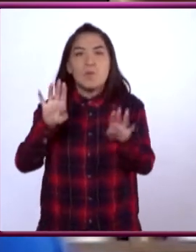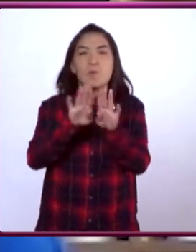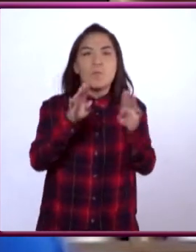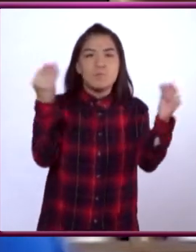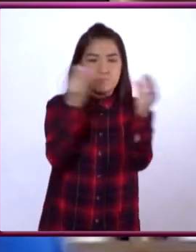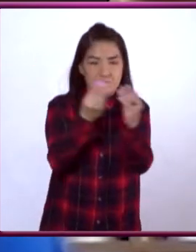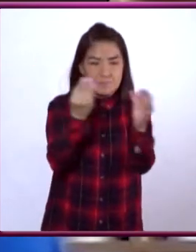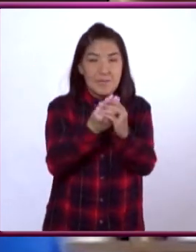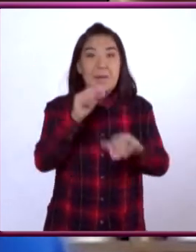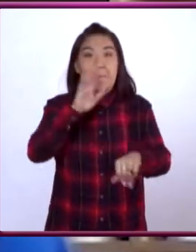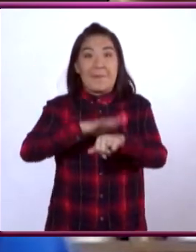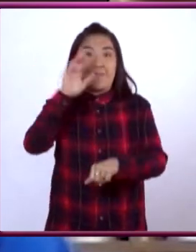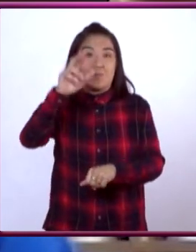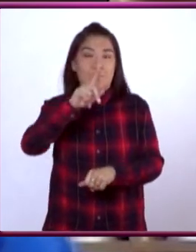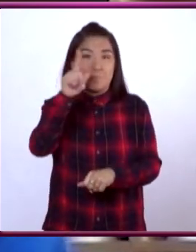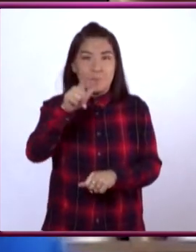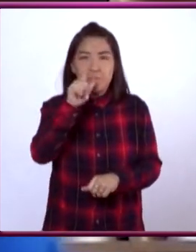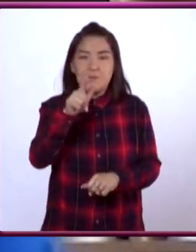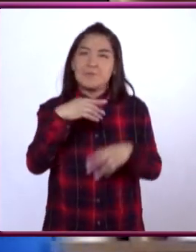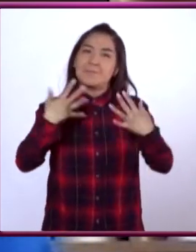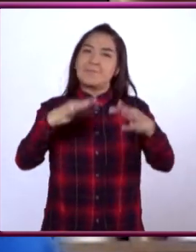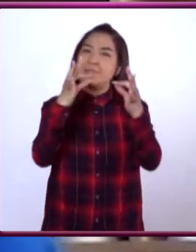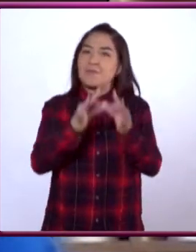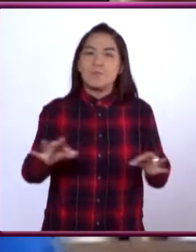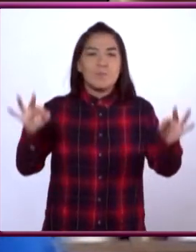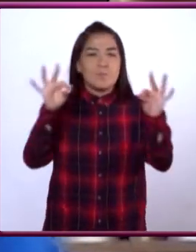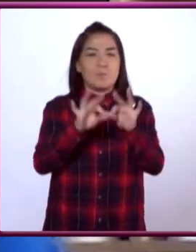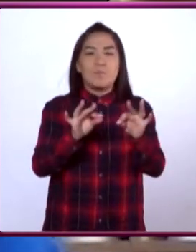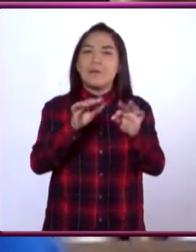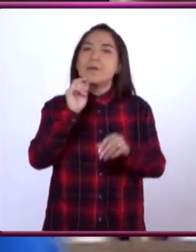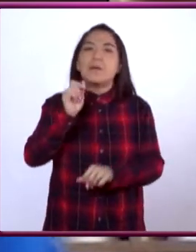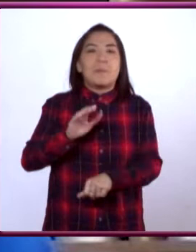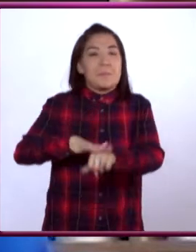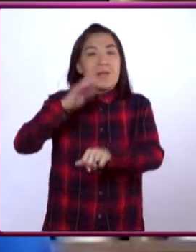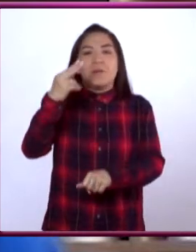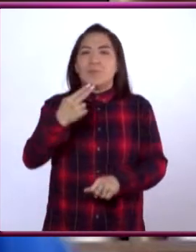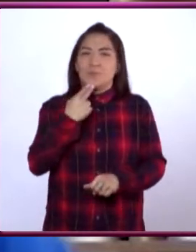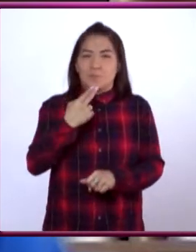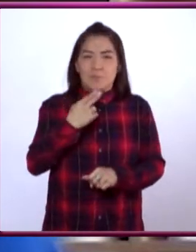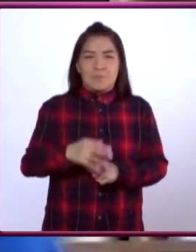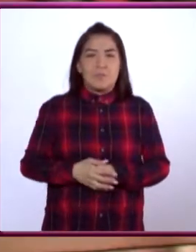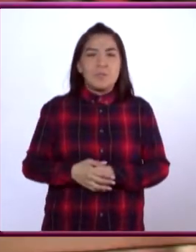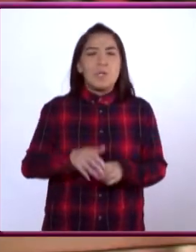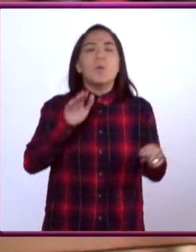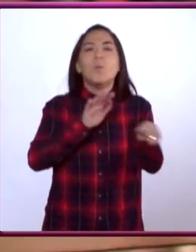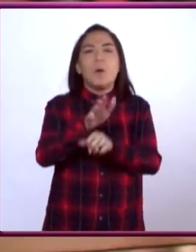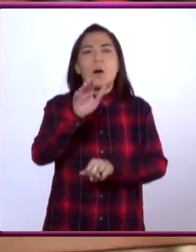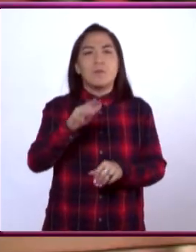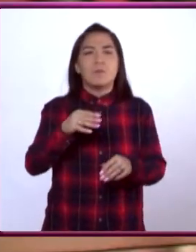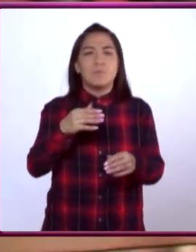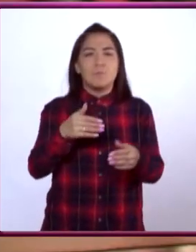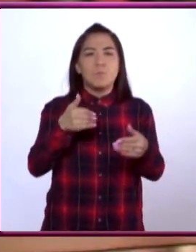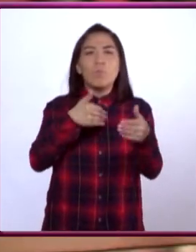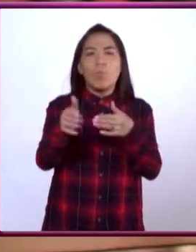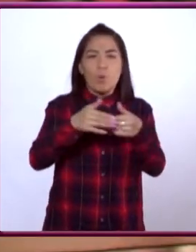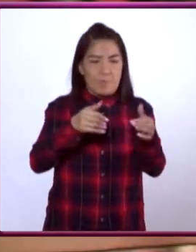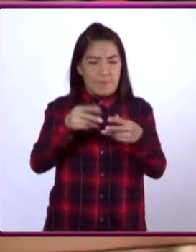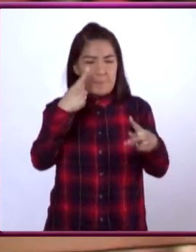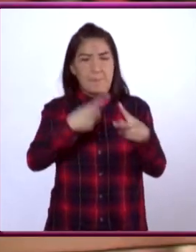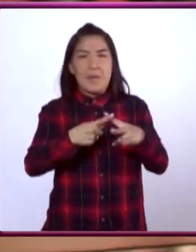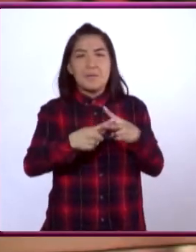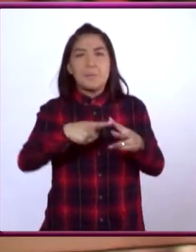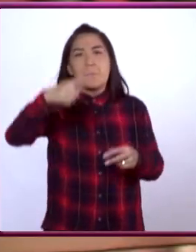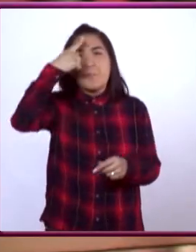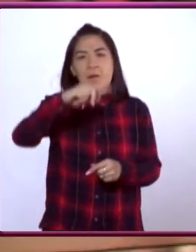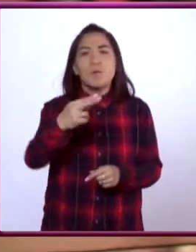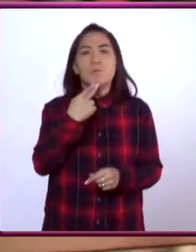sí, de sus componentes y de la radiación en general es importantísimo y súper útil. ¿Y cuáles son los modelos matemáticos